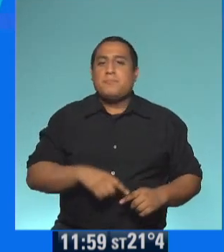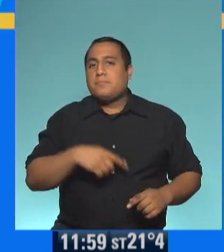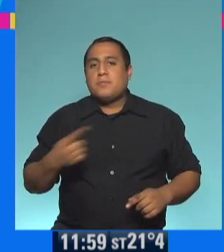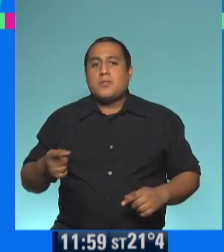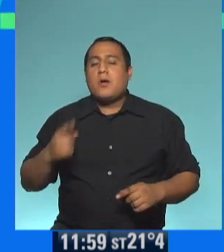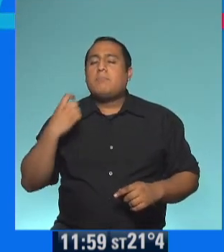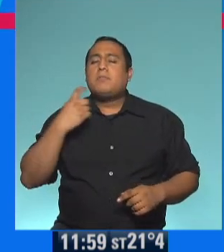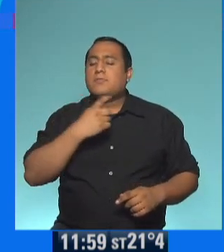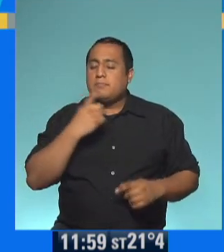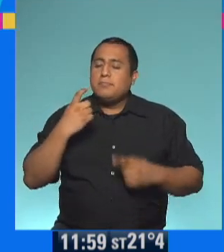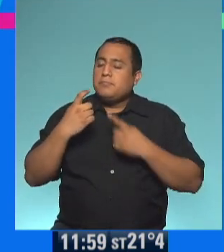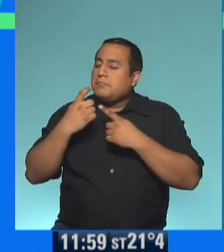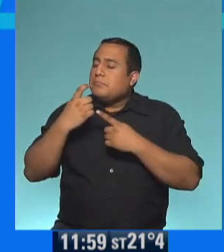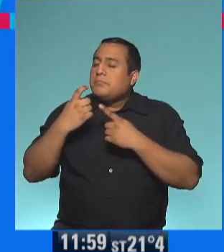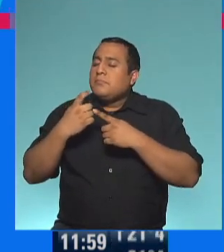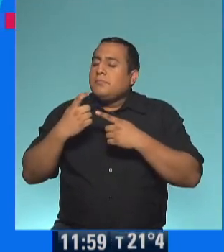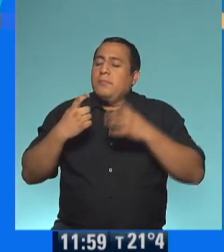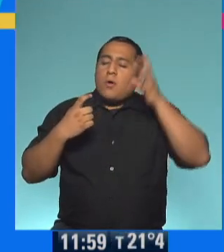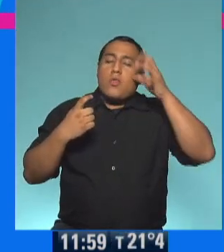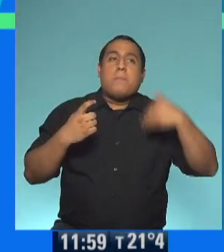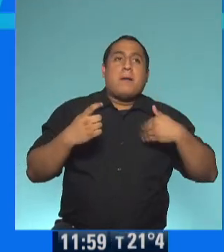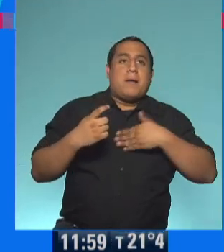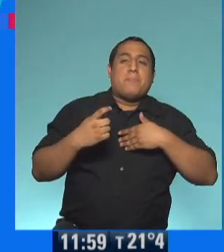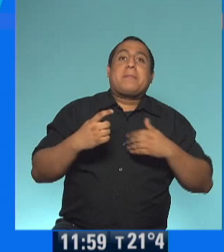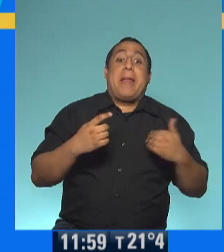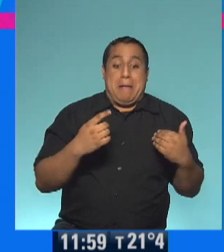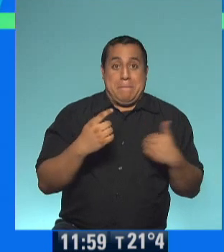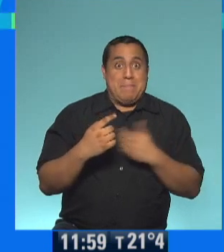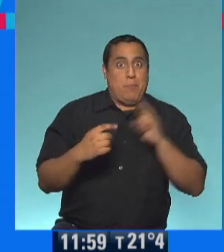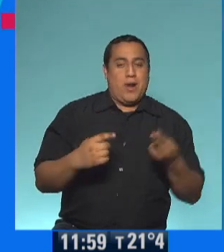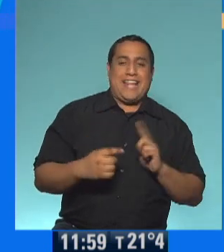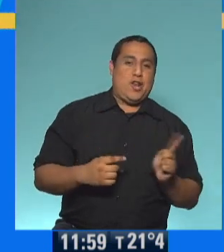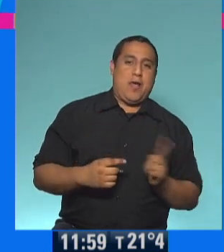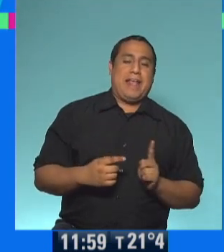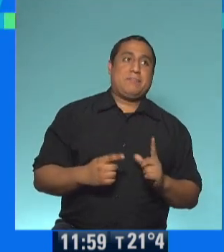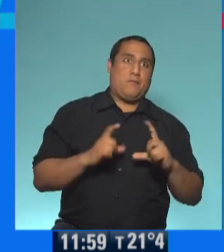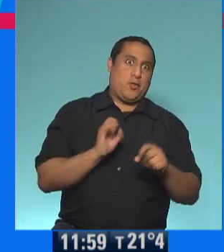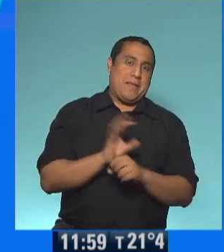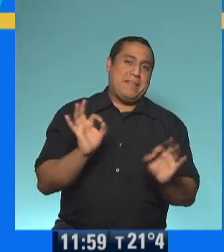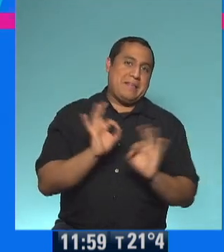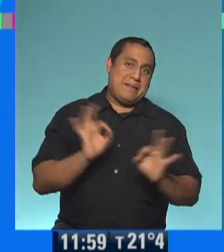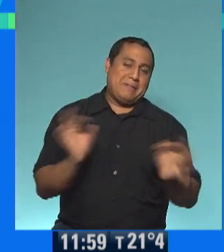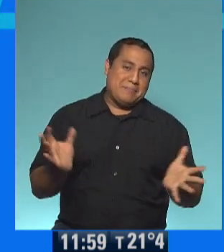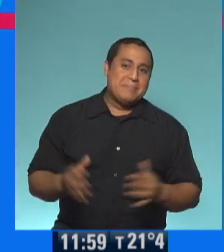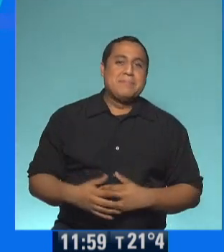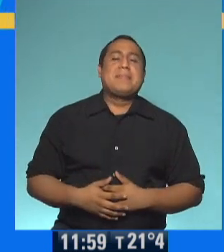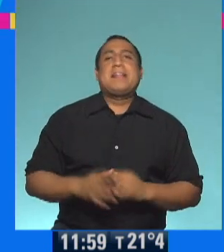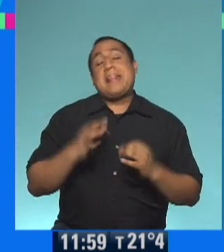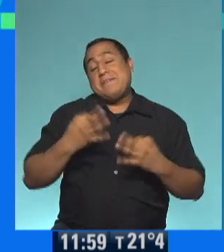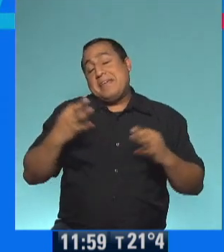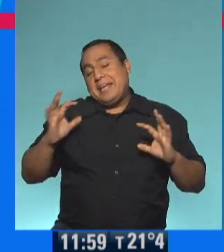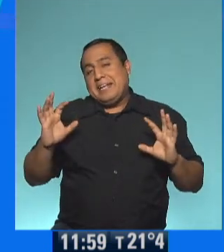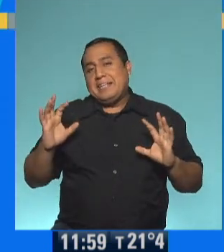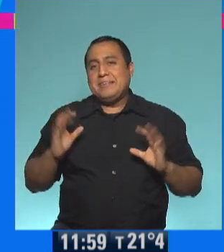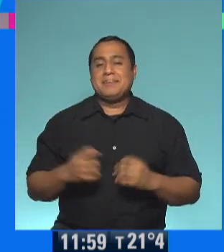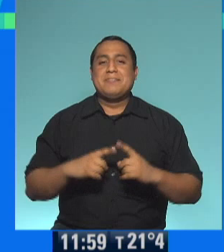perfume me recuerda a mi mamá. No está muerta, podata. Perdón por no mandar fotos. No, está muy bien. Benja, que siempre nos acompaña. Claro,